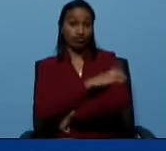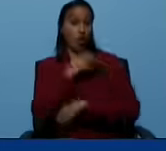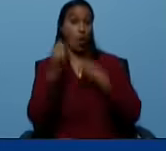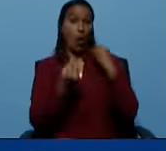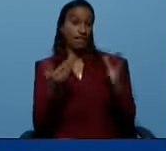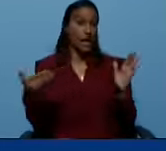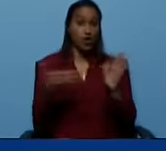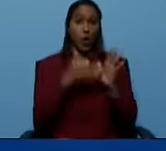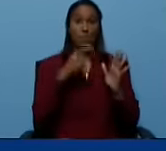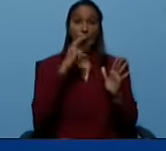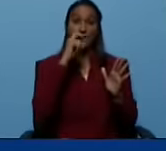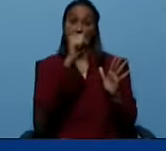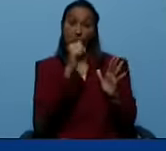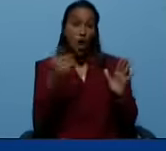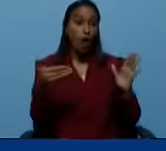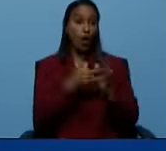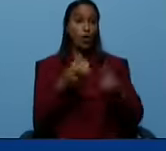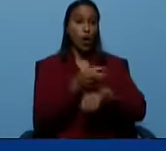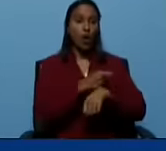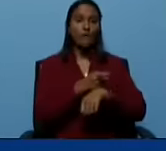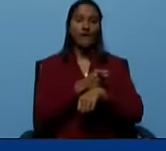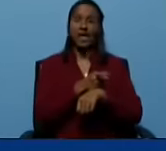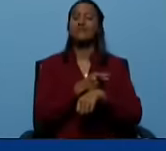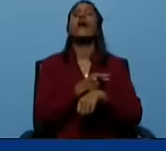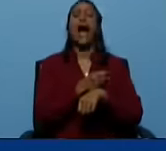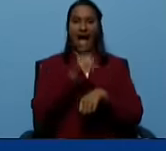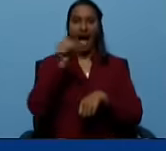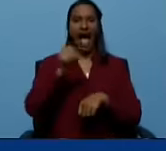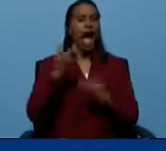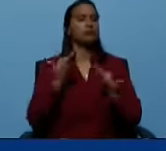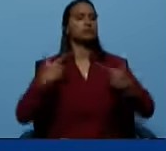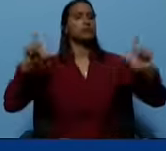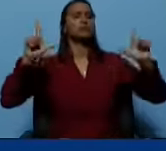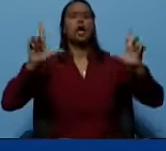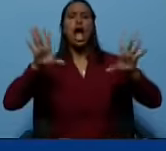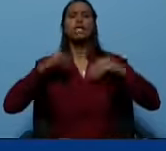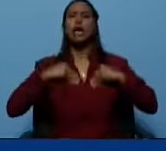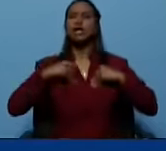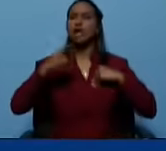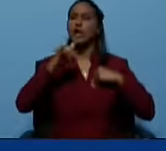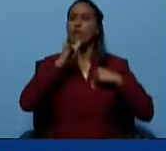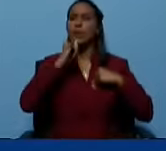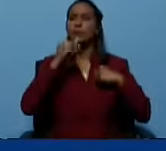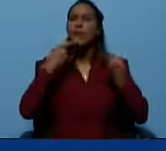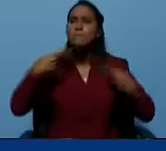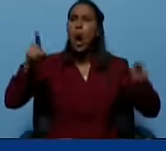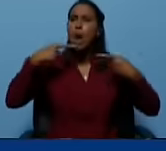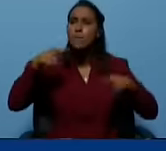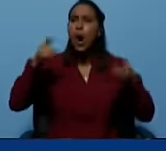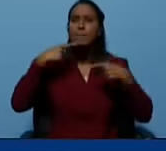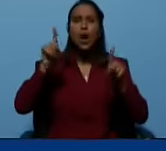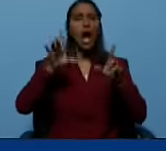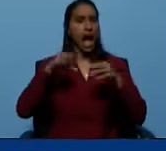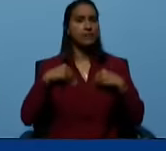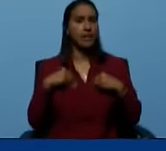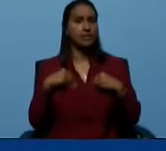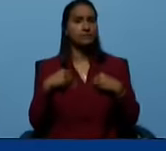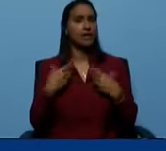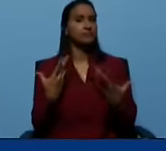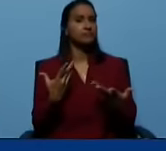calla. Nadie saca ni un comunicado. Ninguna de esas cancillerías que se la pasa hablando dice nada.